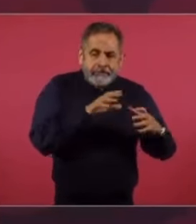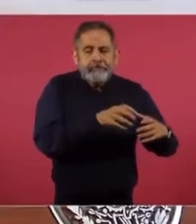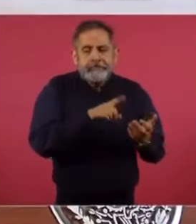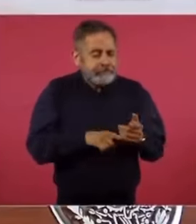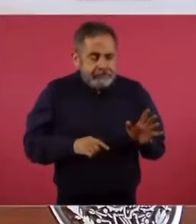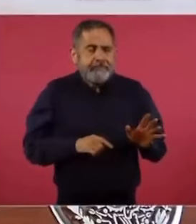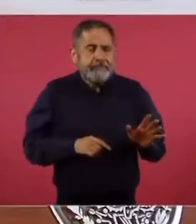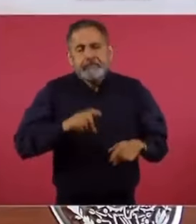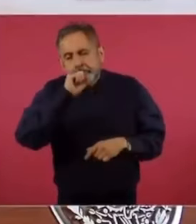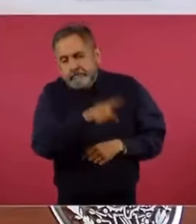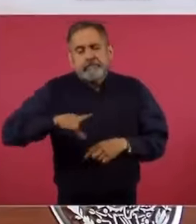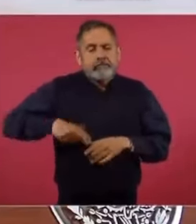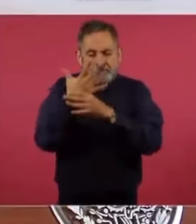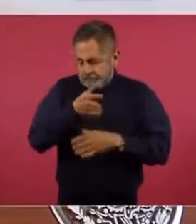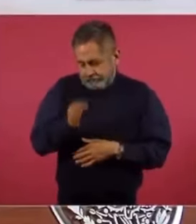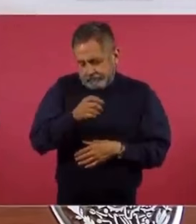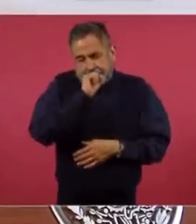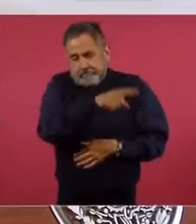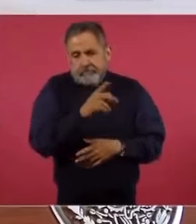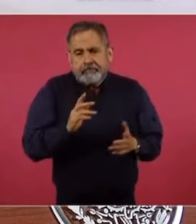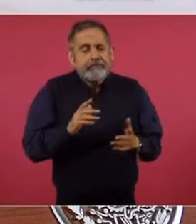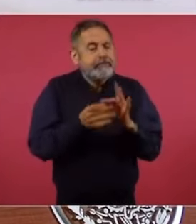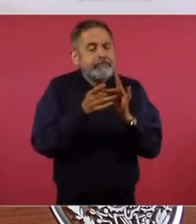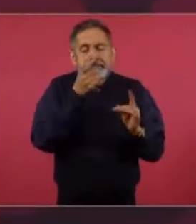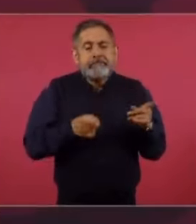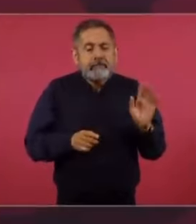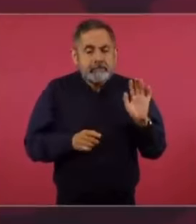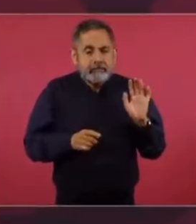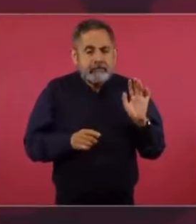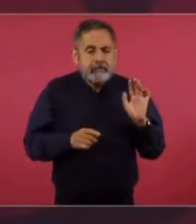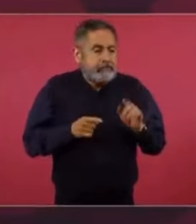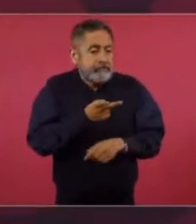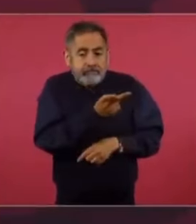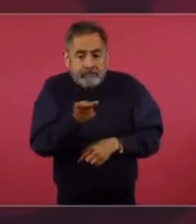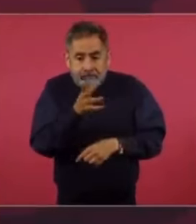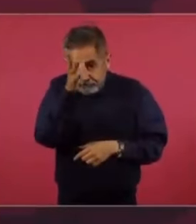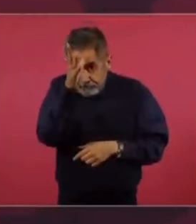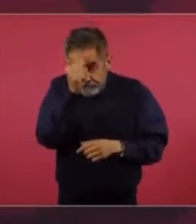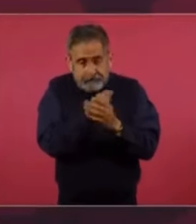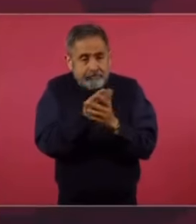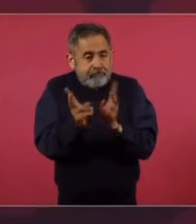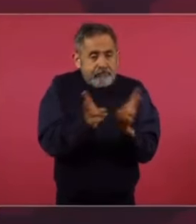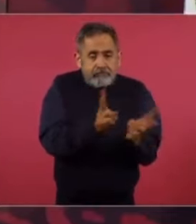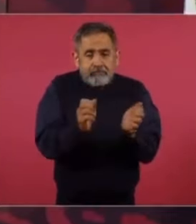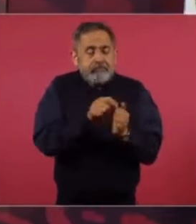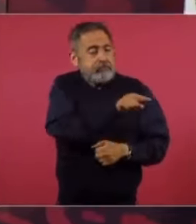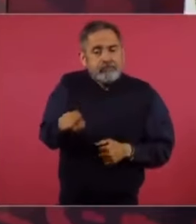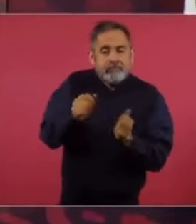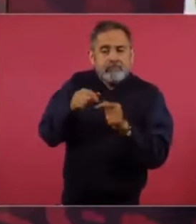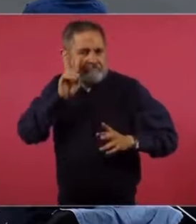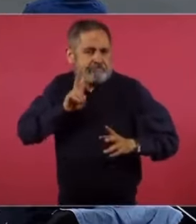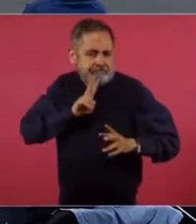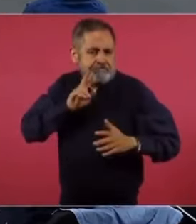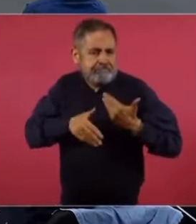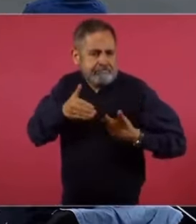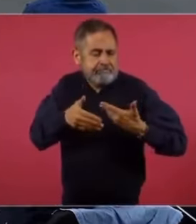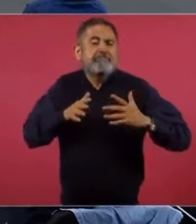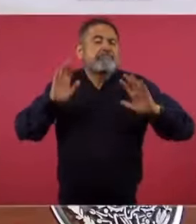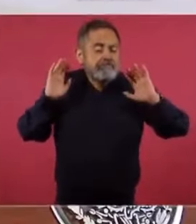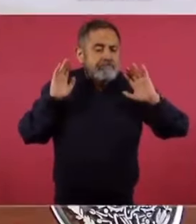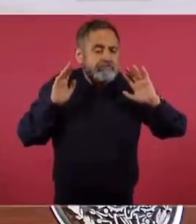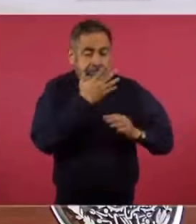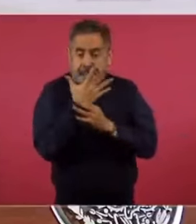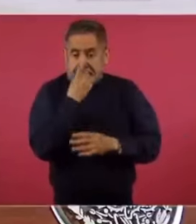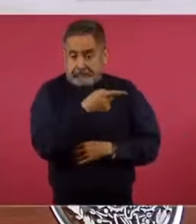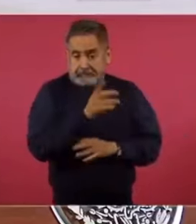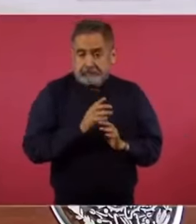como el mismo gobierno de Estados Unidos lo está asegurando, de que venían haciendo acuerdos con Guzmán. Eso es lo que ellos